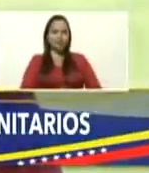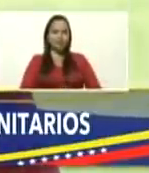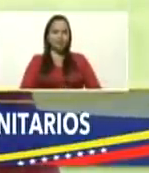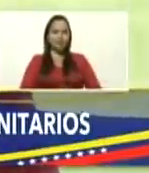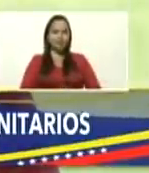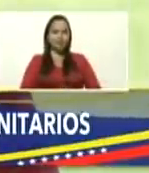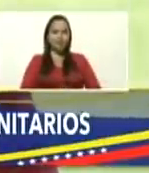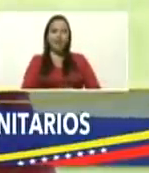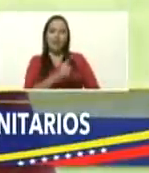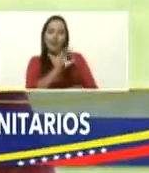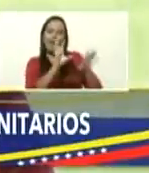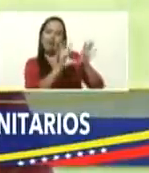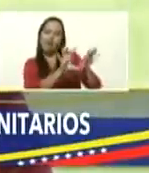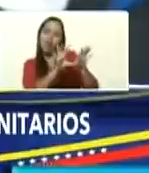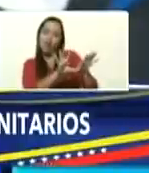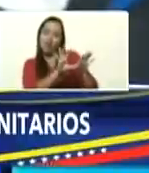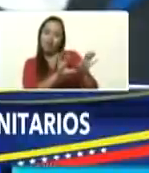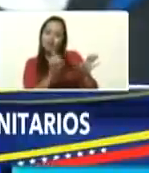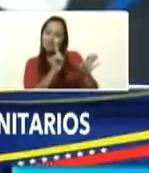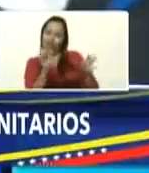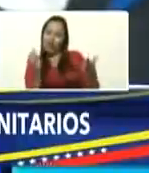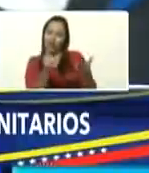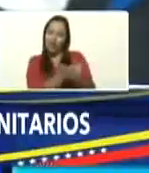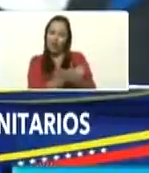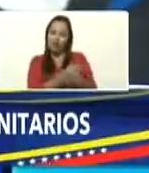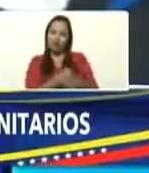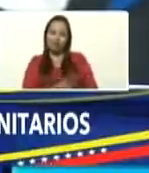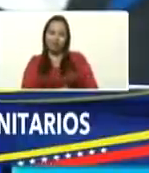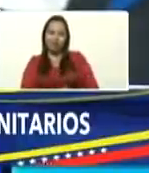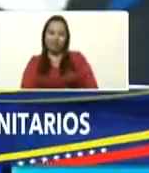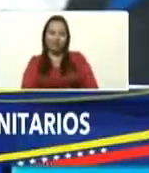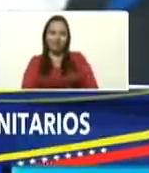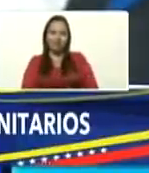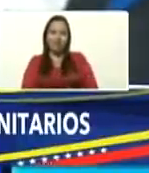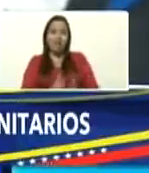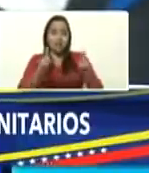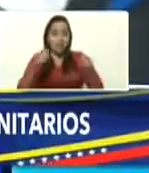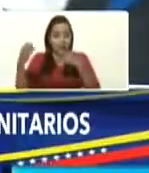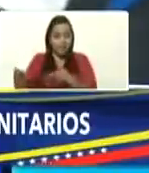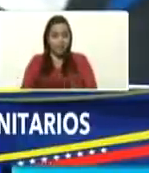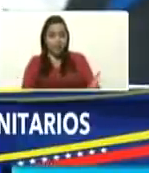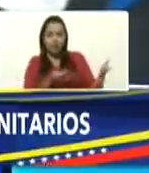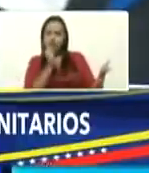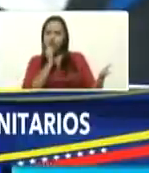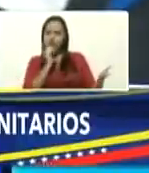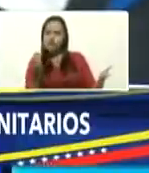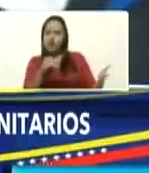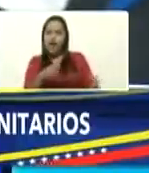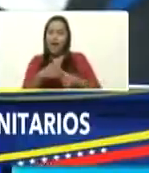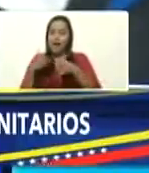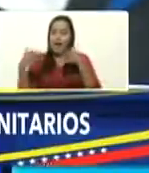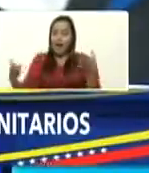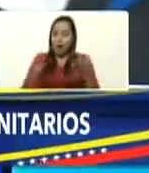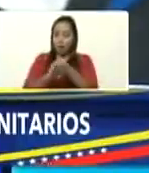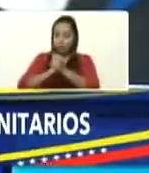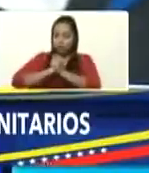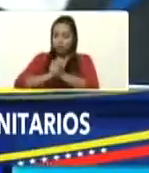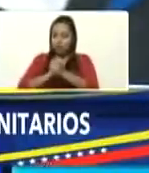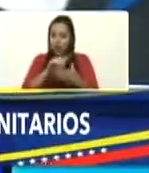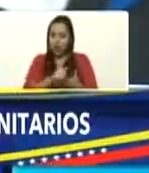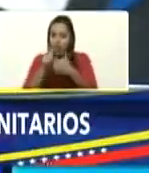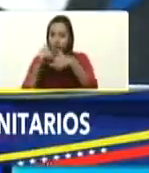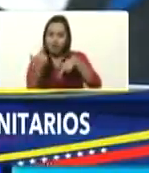Eso es un chiste, eso es un chiste. Bórrenlo de la grabación. Y también invité a otro gran compañero,